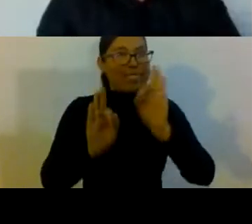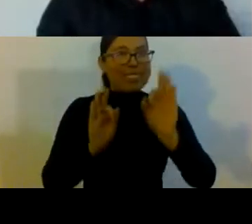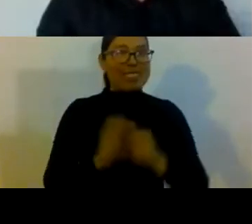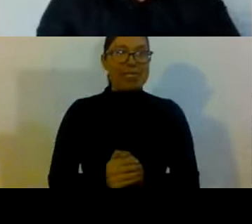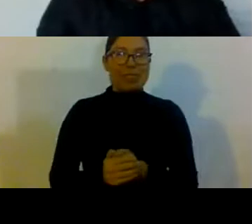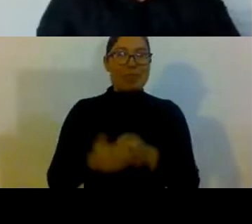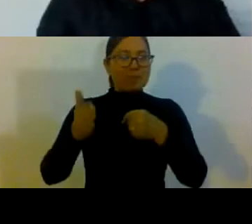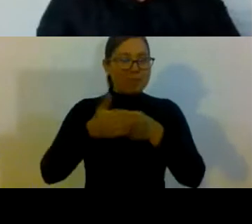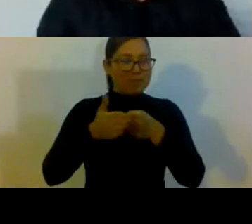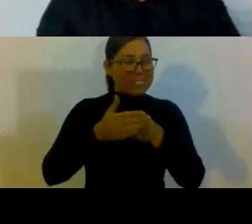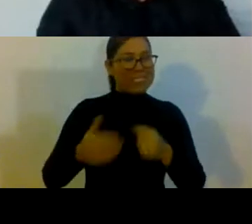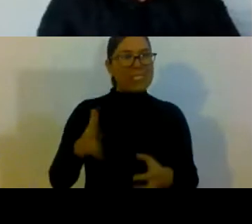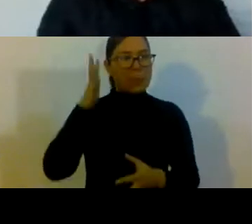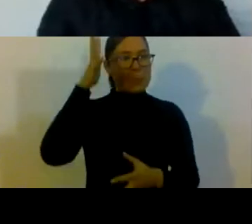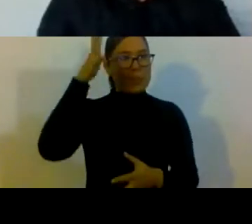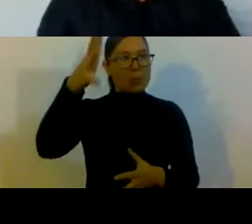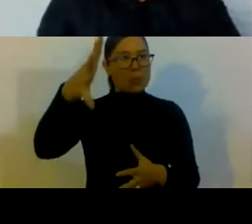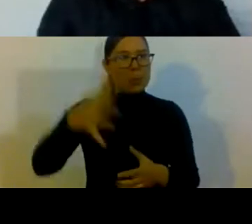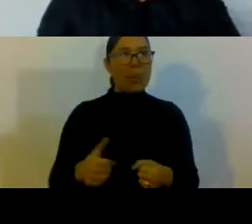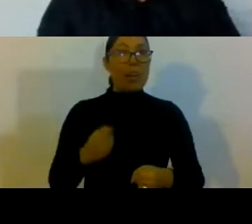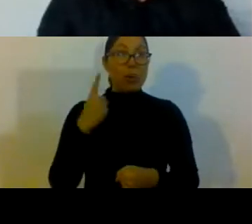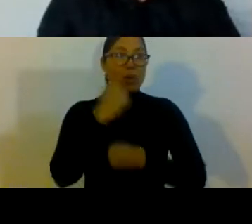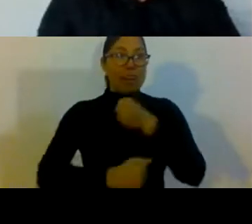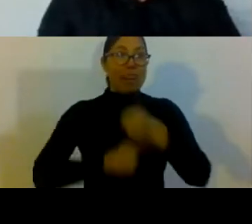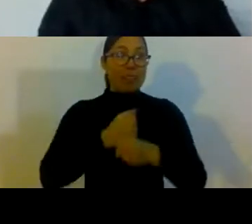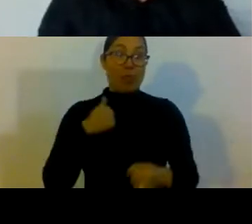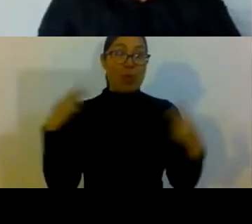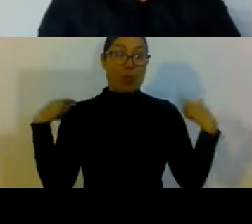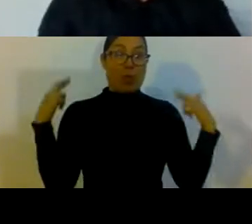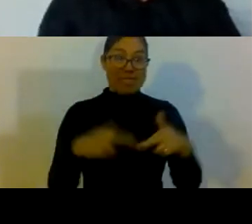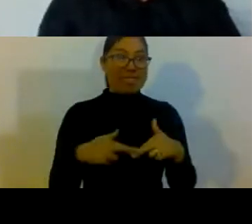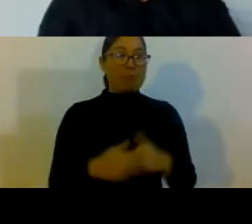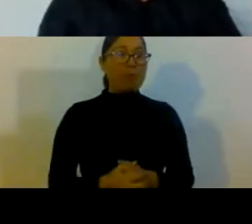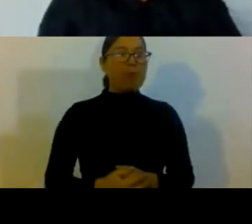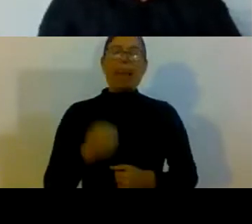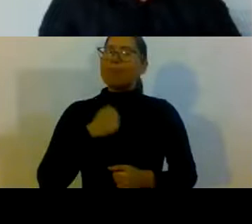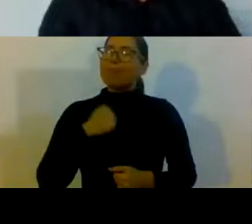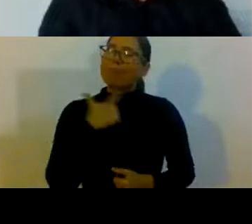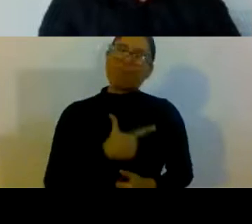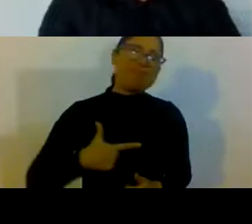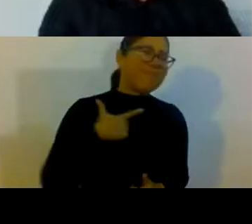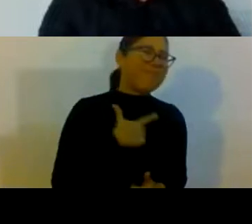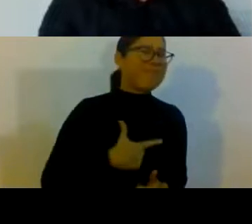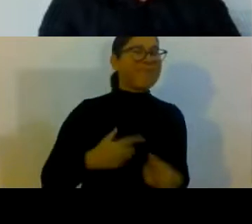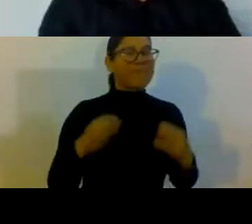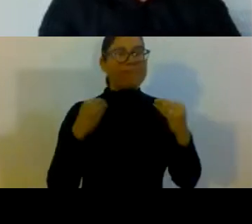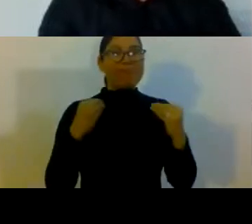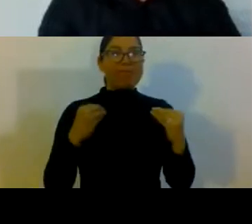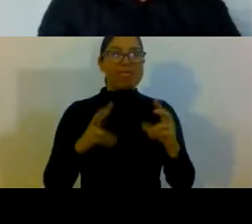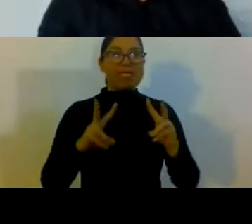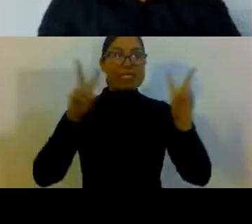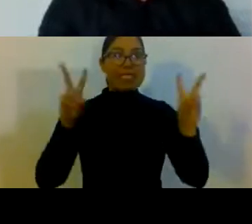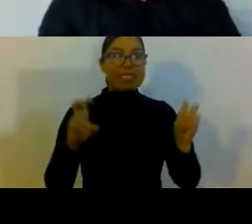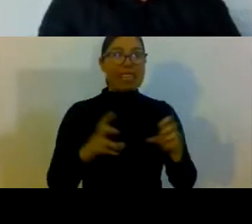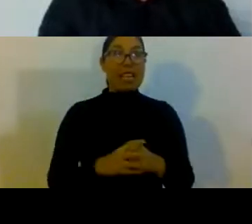año, si Dios quiere. Entonces, a mí me gustó mucho, muchas gracias, primero que nada, porque me gustó mucho, o sea, el cuento,